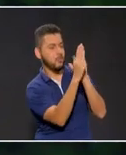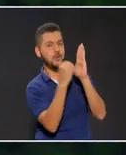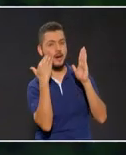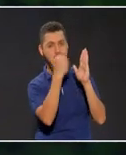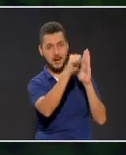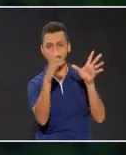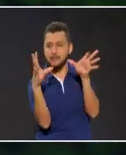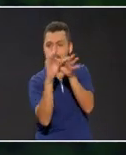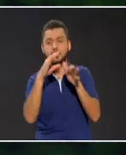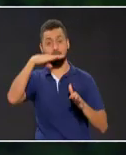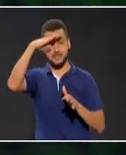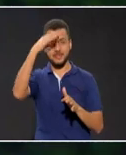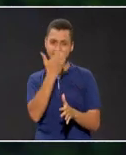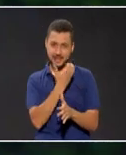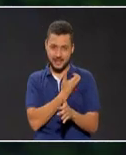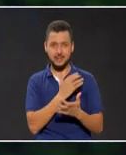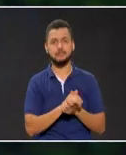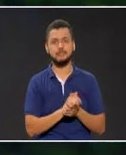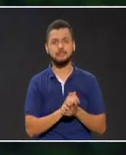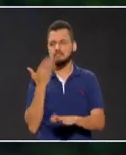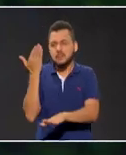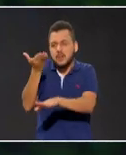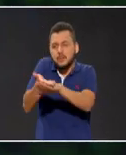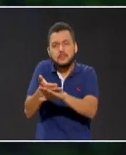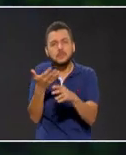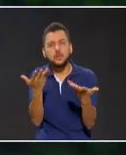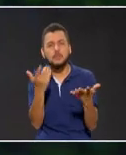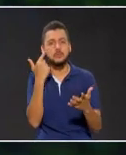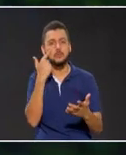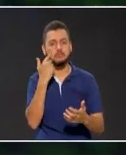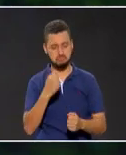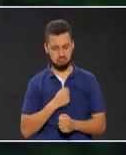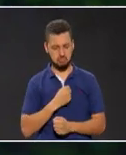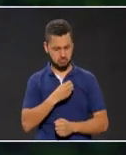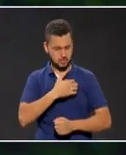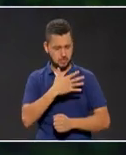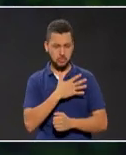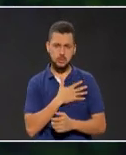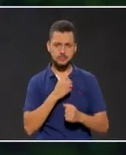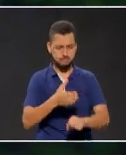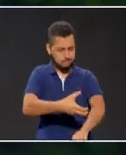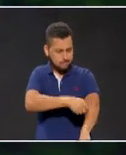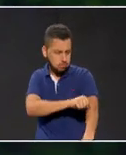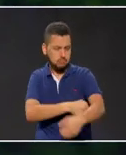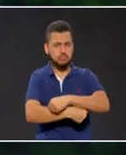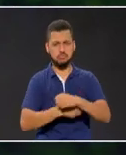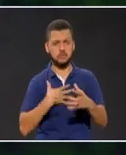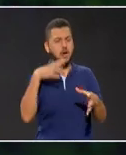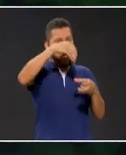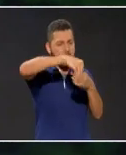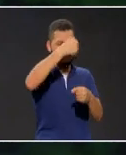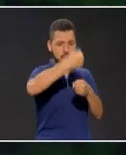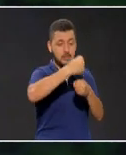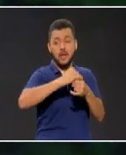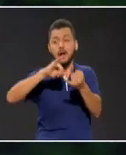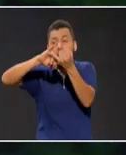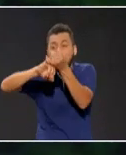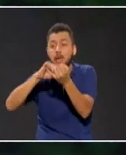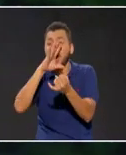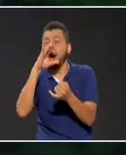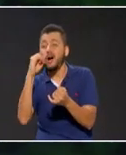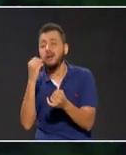Alcaldía de Medellín. Nuestra apuesta está enfocada en la parte de autonomía económica, que son mujeres empoderadas, trabajando, liderando, que no dependan